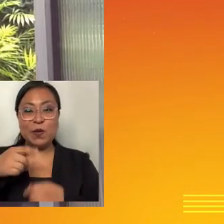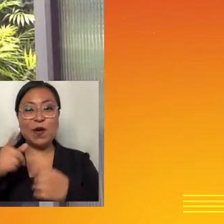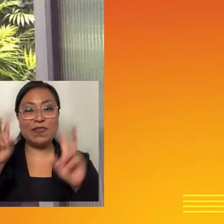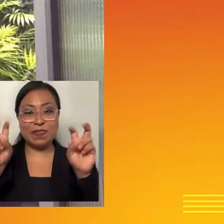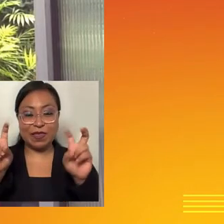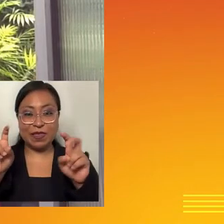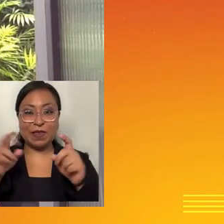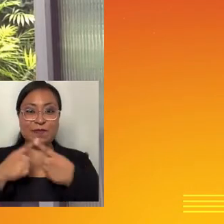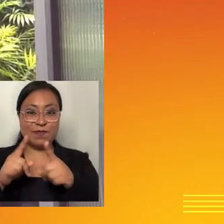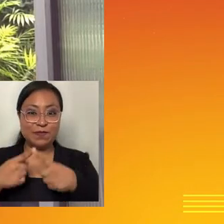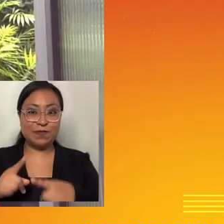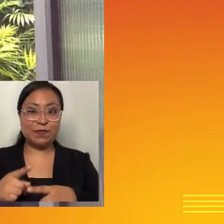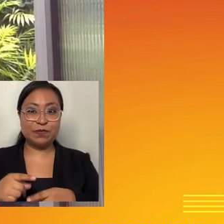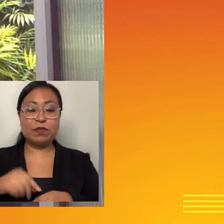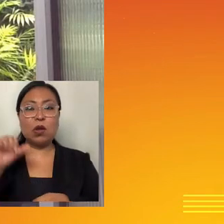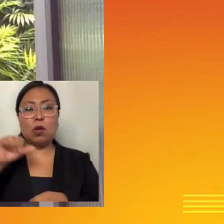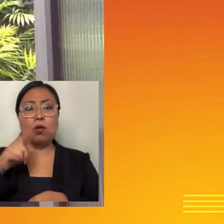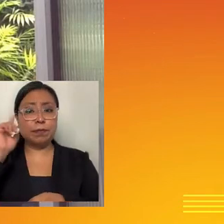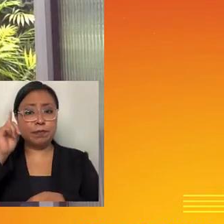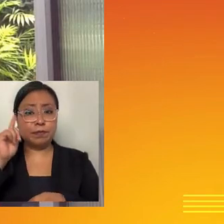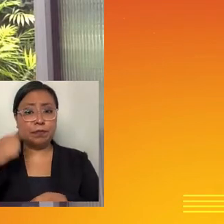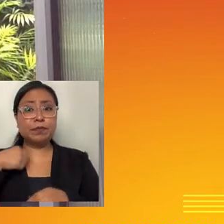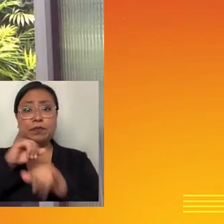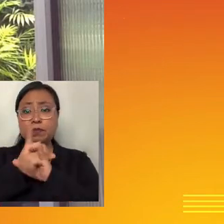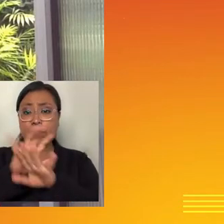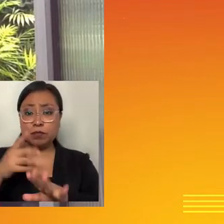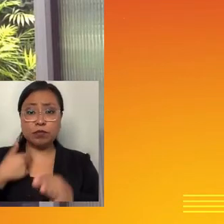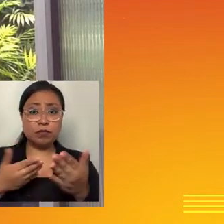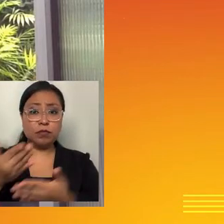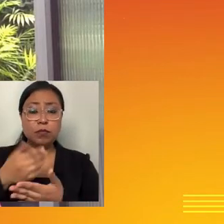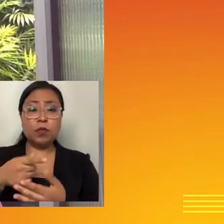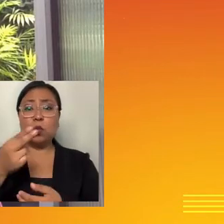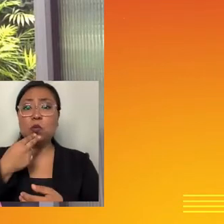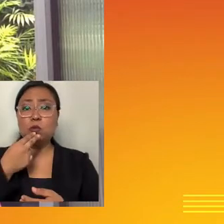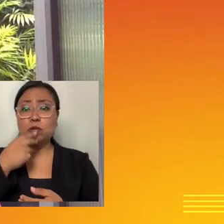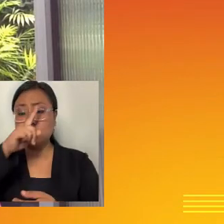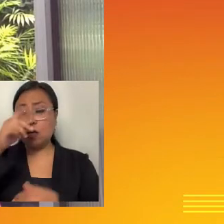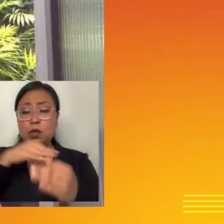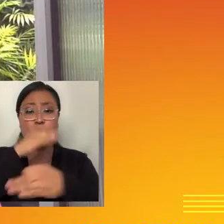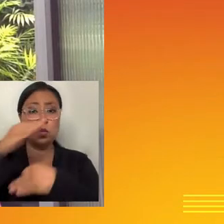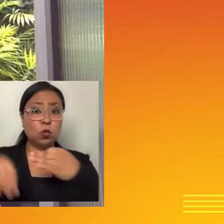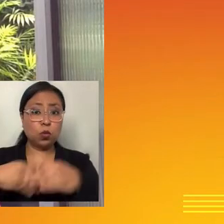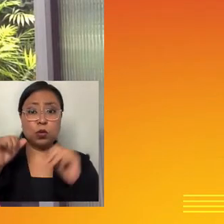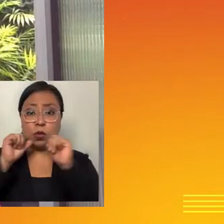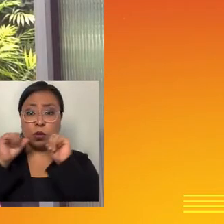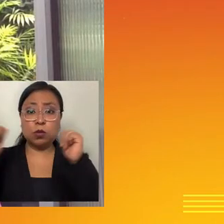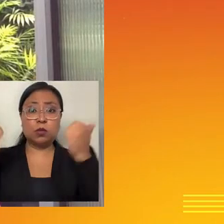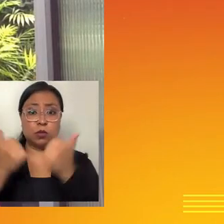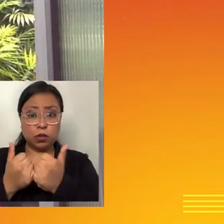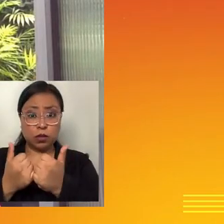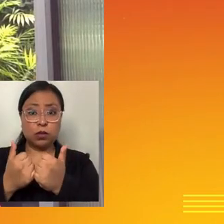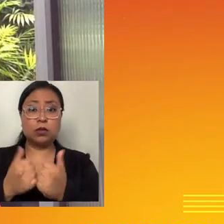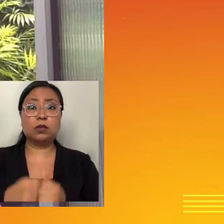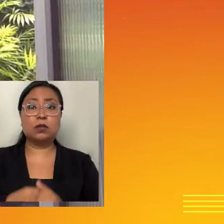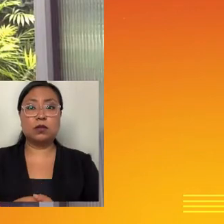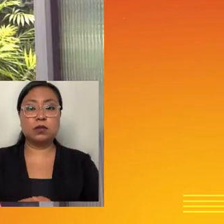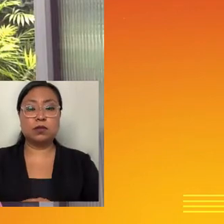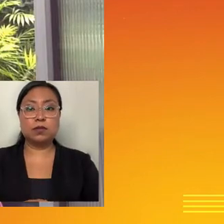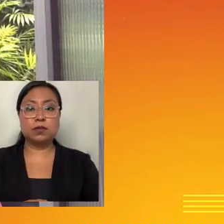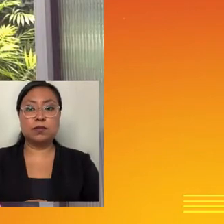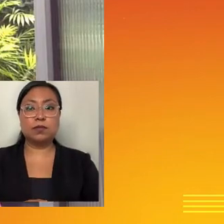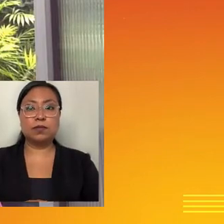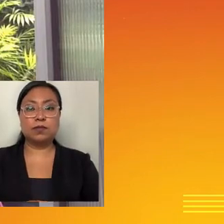que esté brindando en esta ocasión pues sea de utilidad para todos y todas ustedes y todas sus organizaciones,